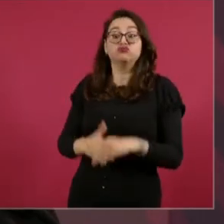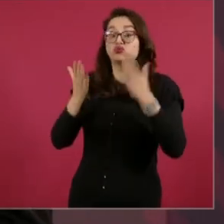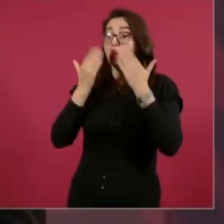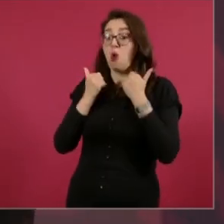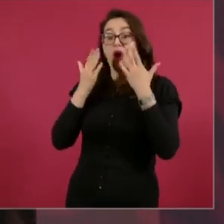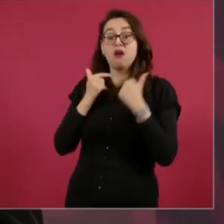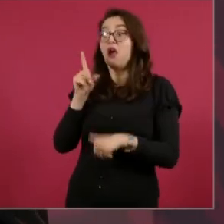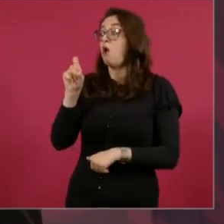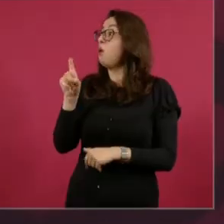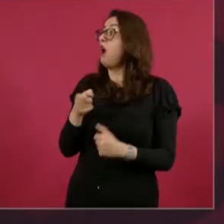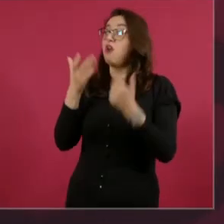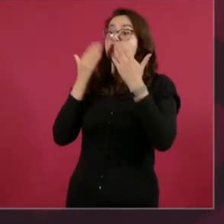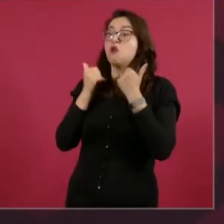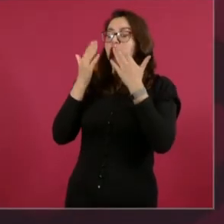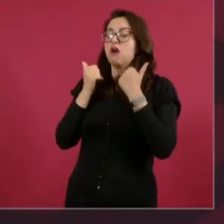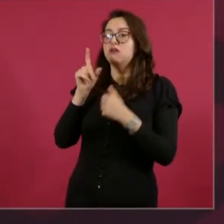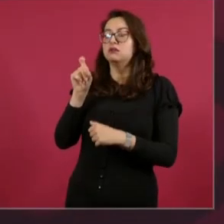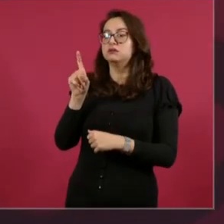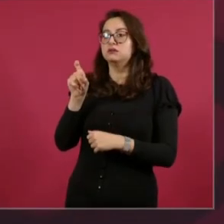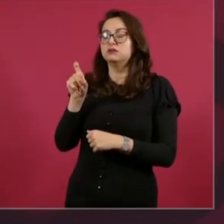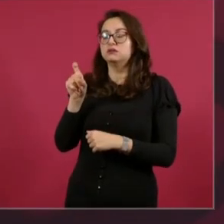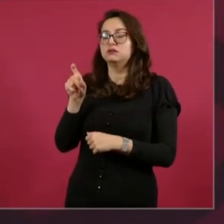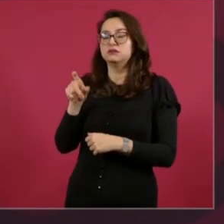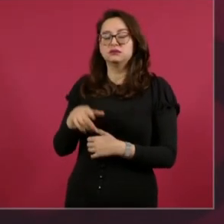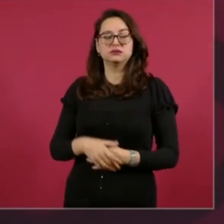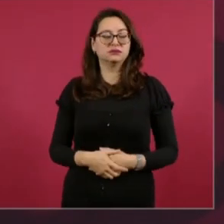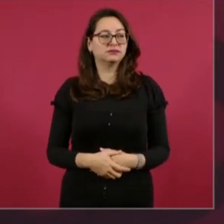Pero, pues son los votos.